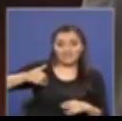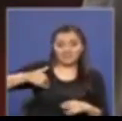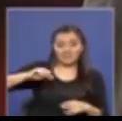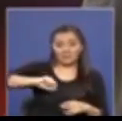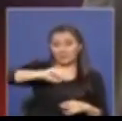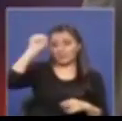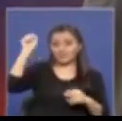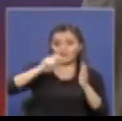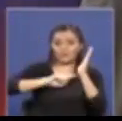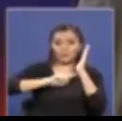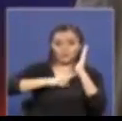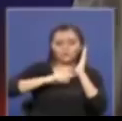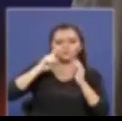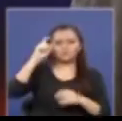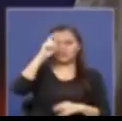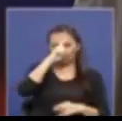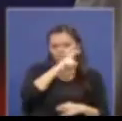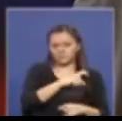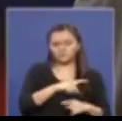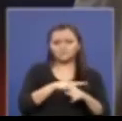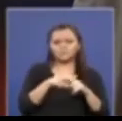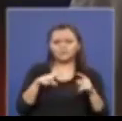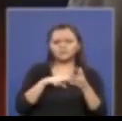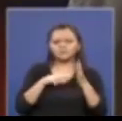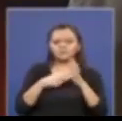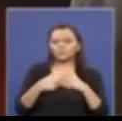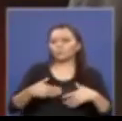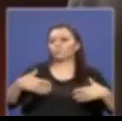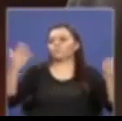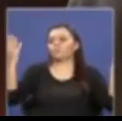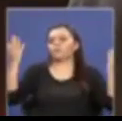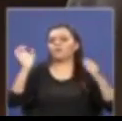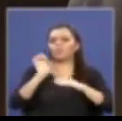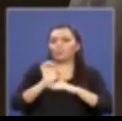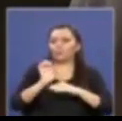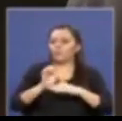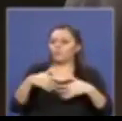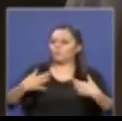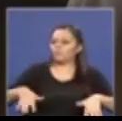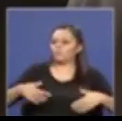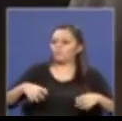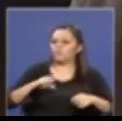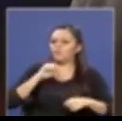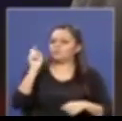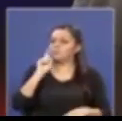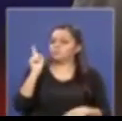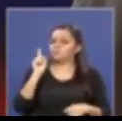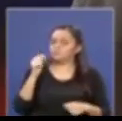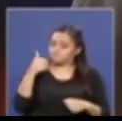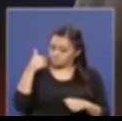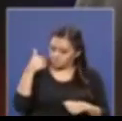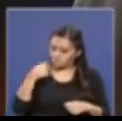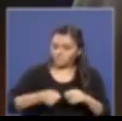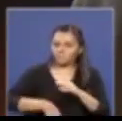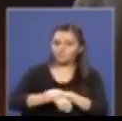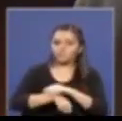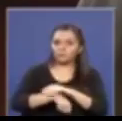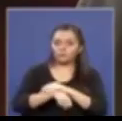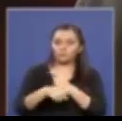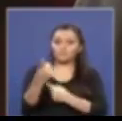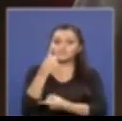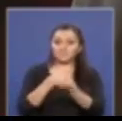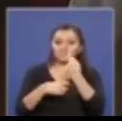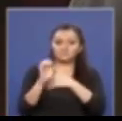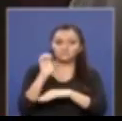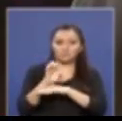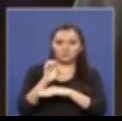Aires es extremadamente difícil. Pero no es una hazaña, porque nuestro fútbol tiene un gran nivel. Así que lo que hizo la Tricolor es un